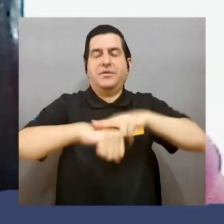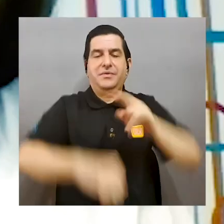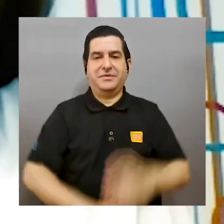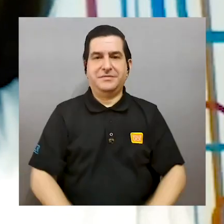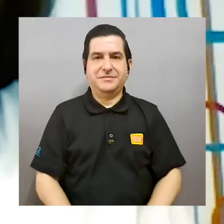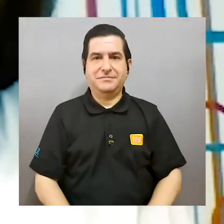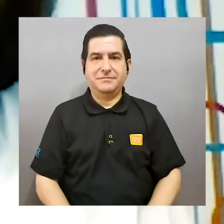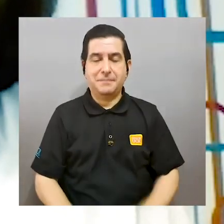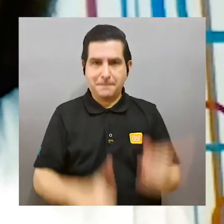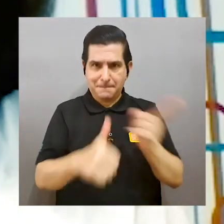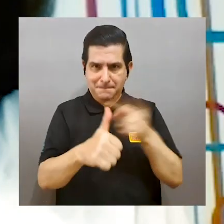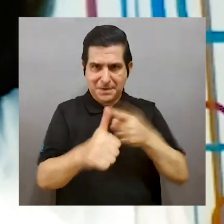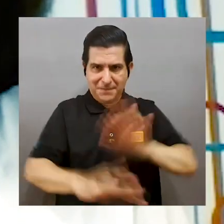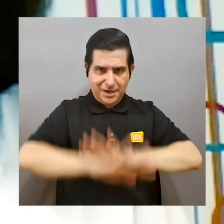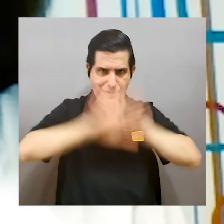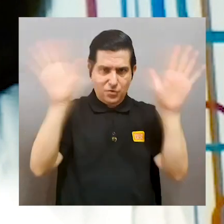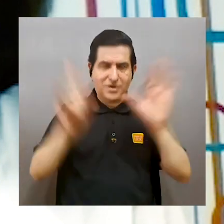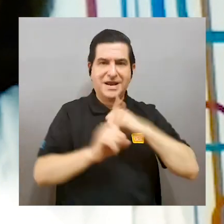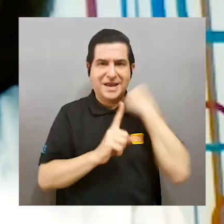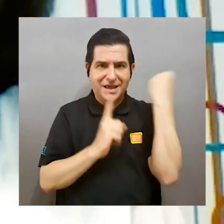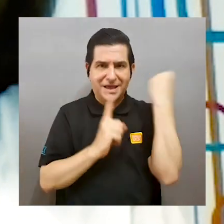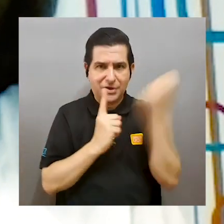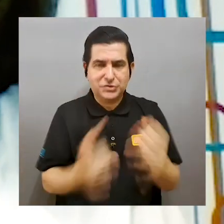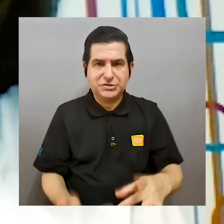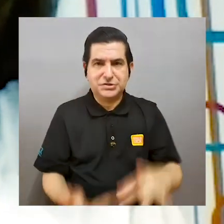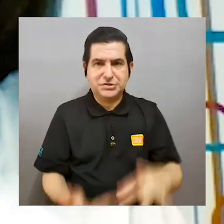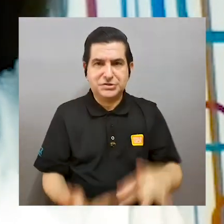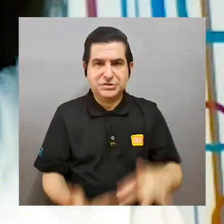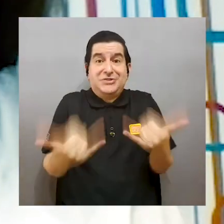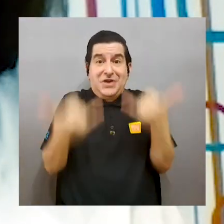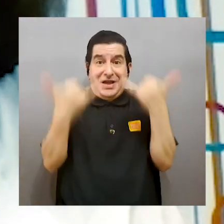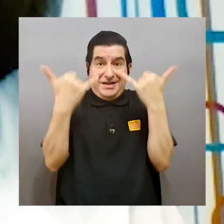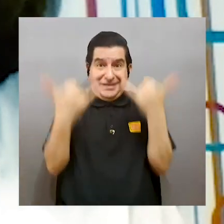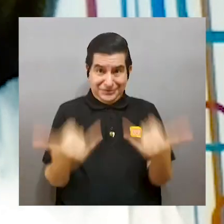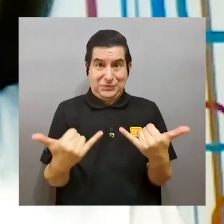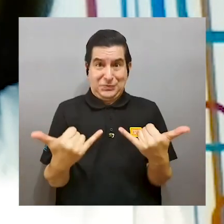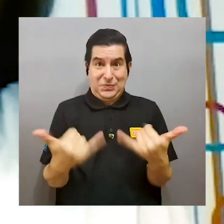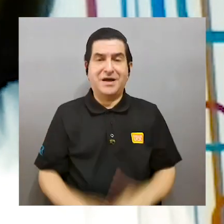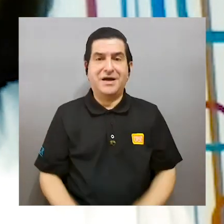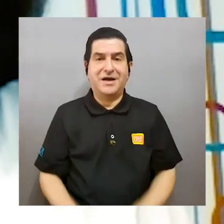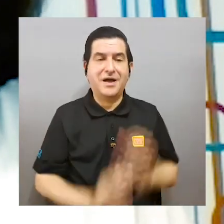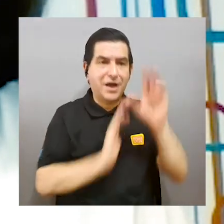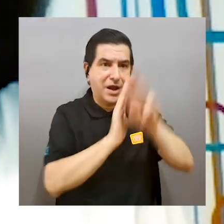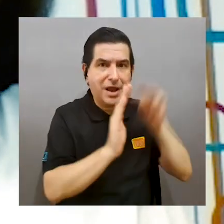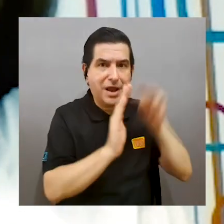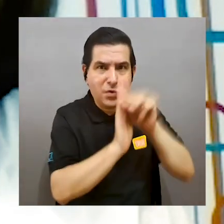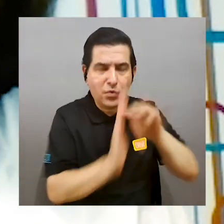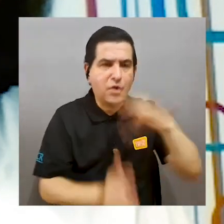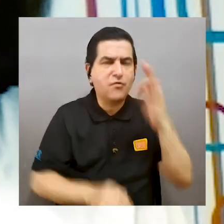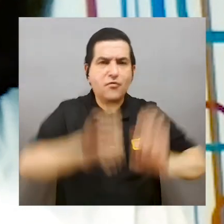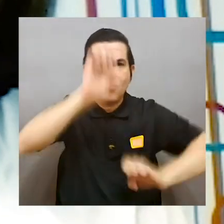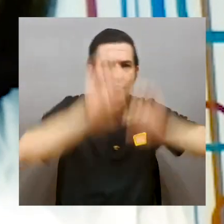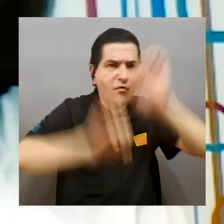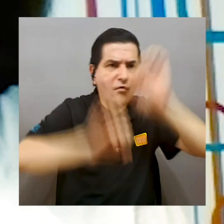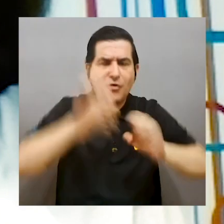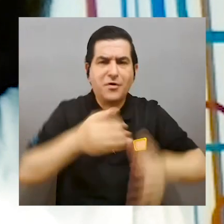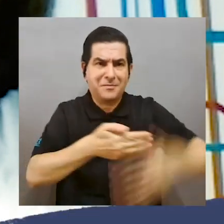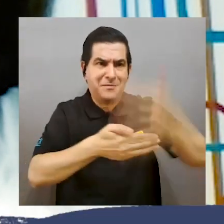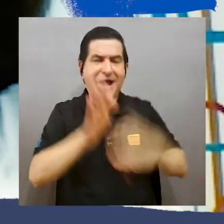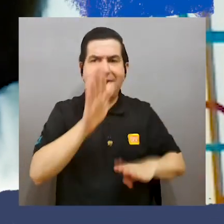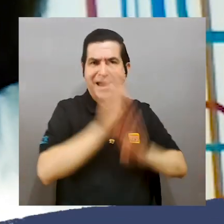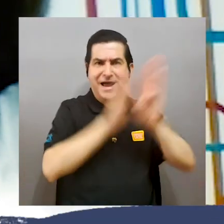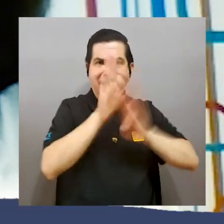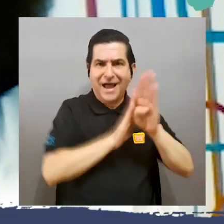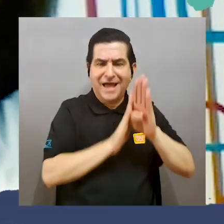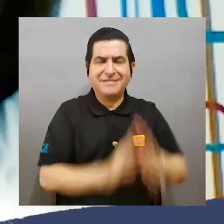normalidad. Primero que nada, tenemos que tener claro que en esta situación extraordinaria que estamos viviendo, el currículum y la forma de evaluación como la